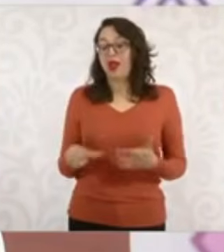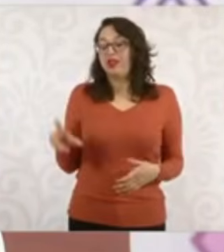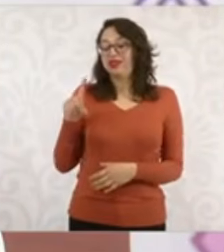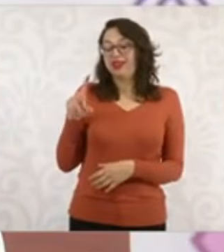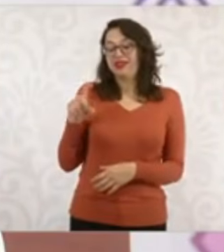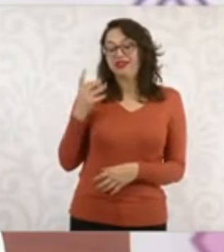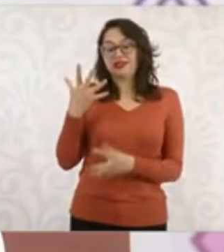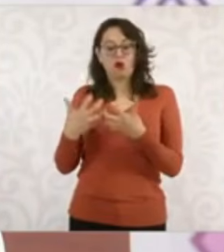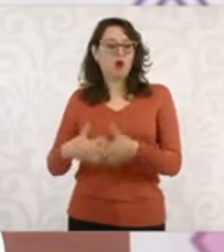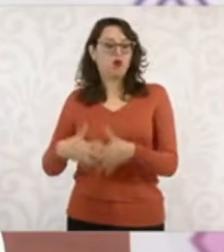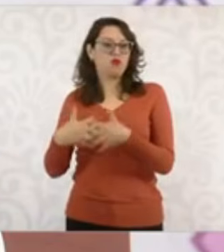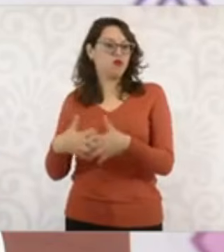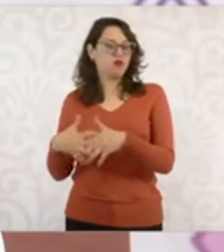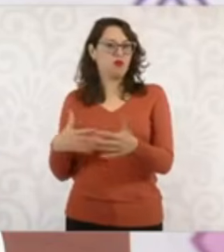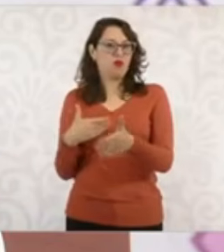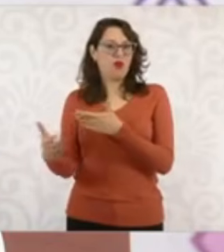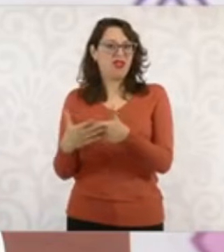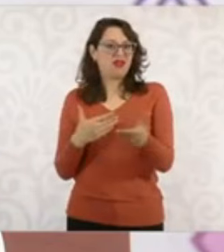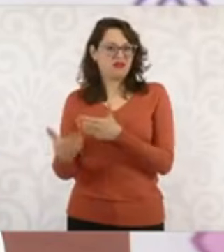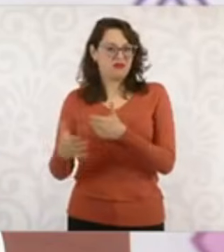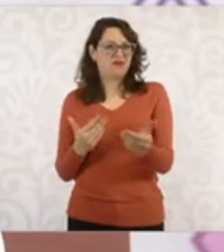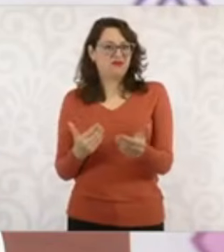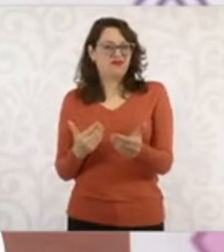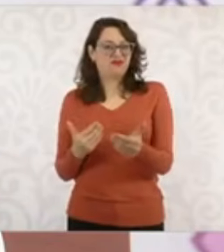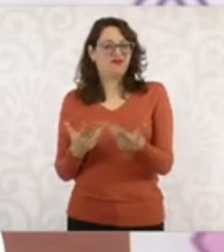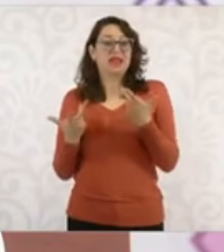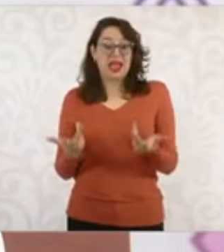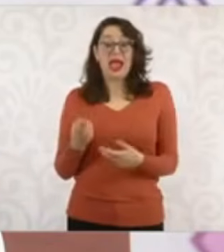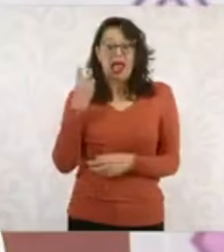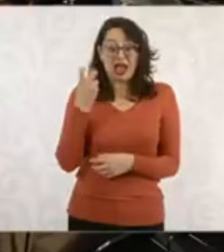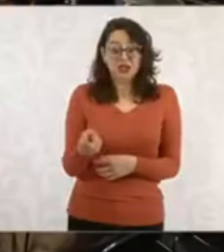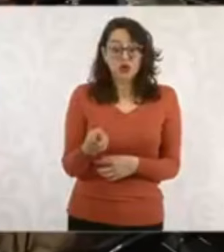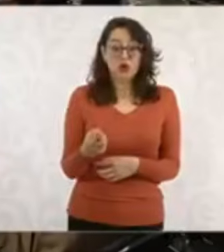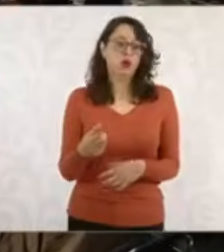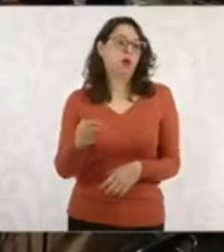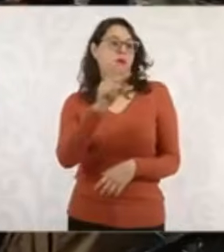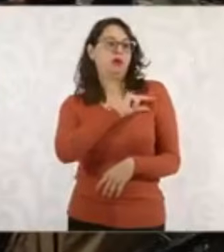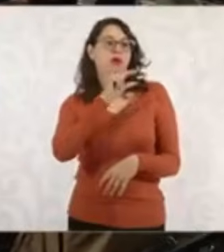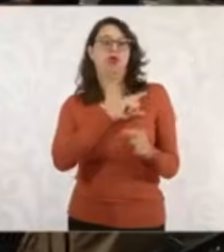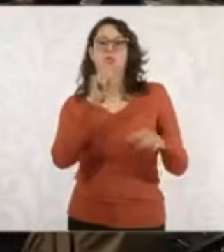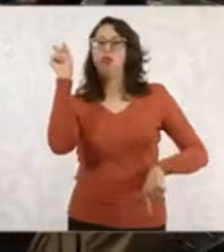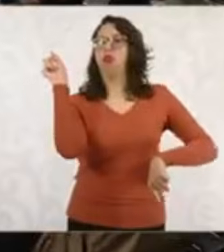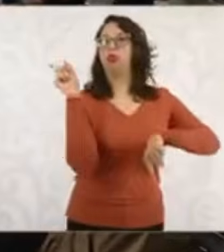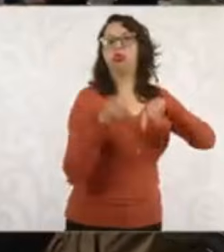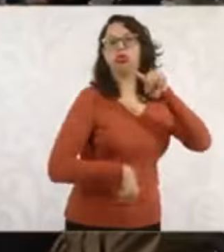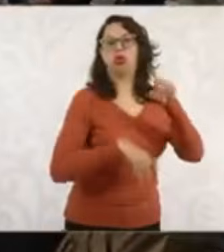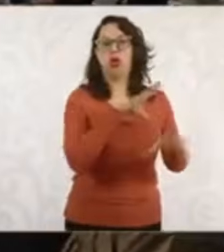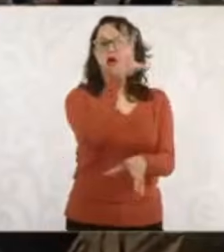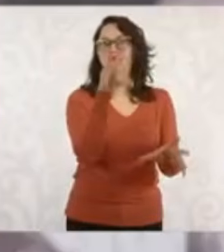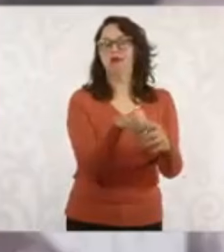alta gama para hospitales del ISSSTE. Entonces, ese proceso ha ido adelante, luego